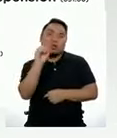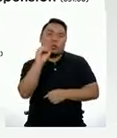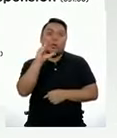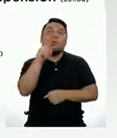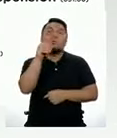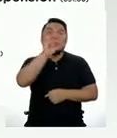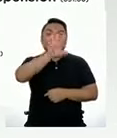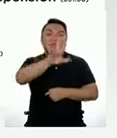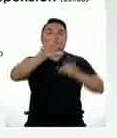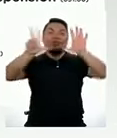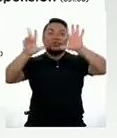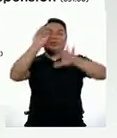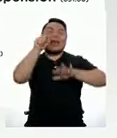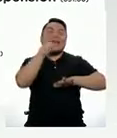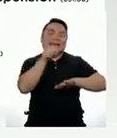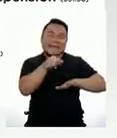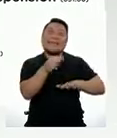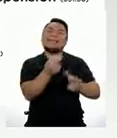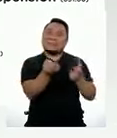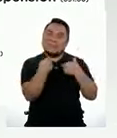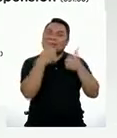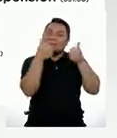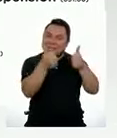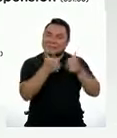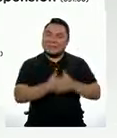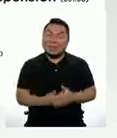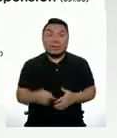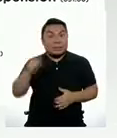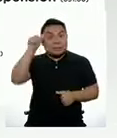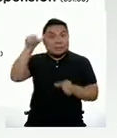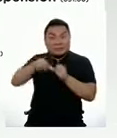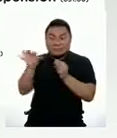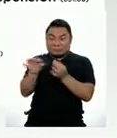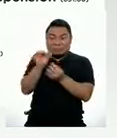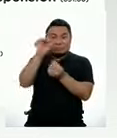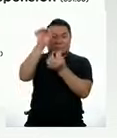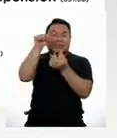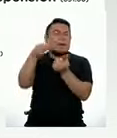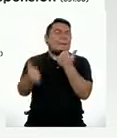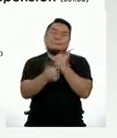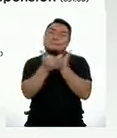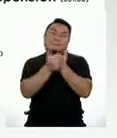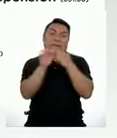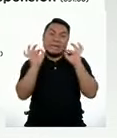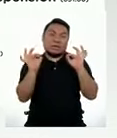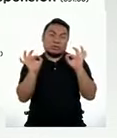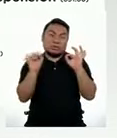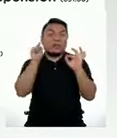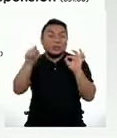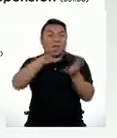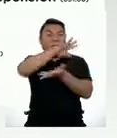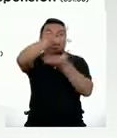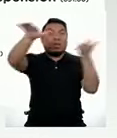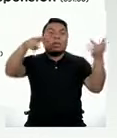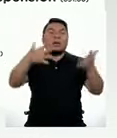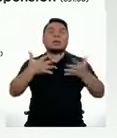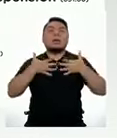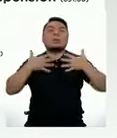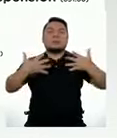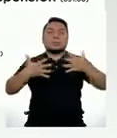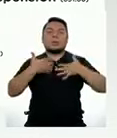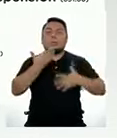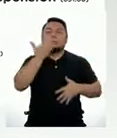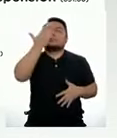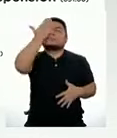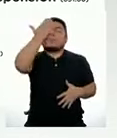un 58% del total. Recuerden que este gas es muy peligroso y probablemente lo que respiramos